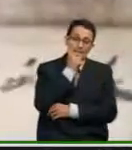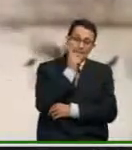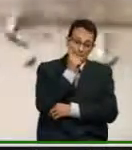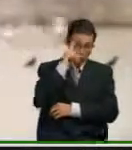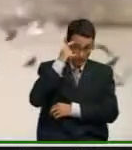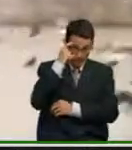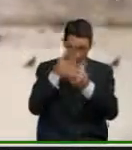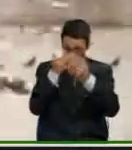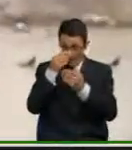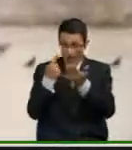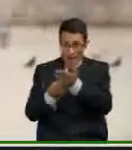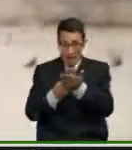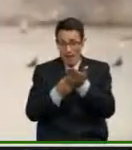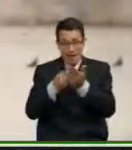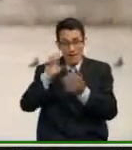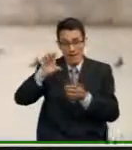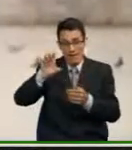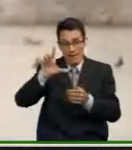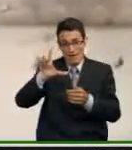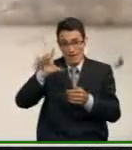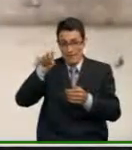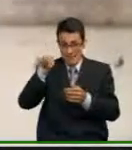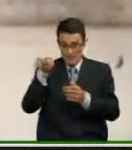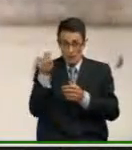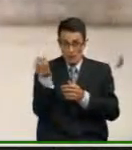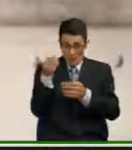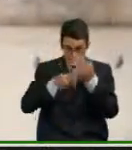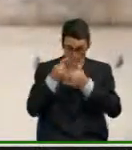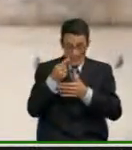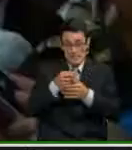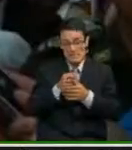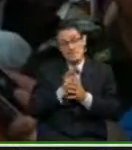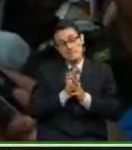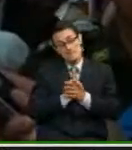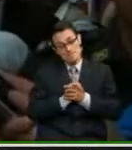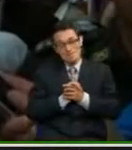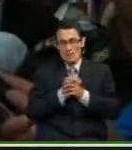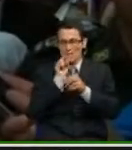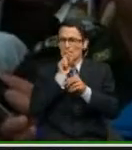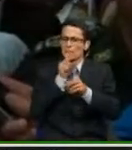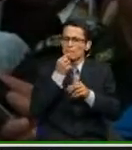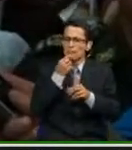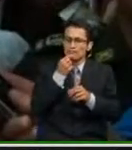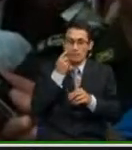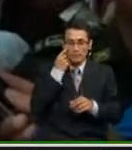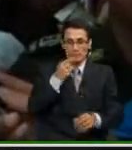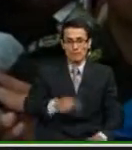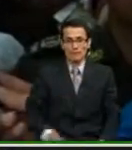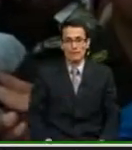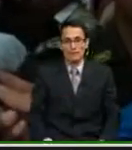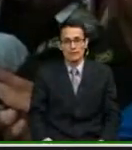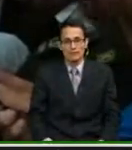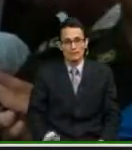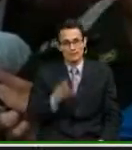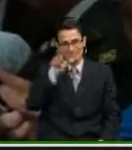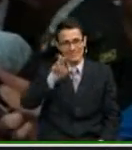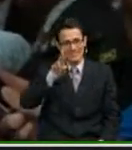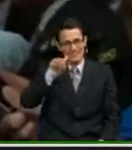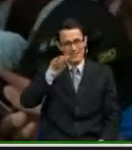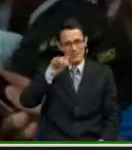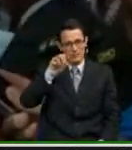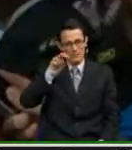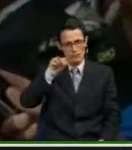diálogos del gobierno nacional con el grupo del ELN. La liberación de Ramón Cabrales no puede considerarse como un